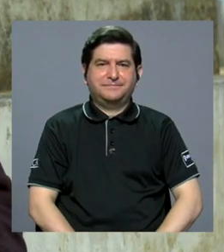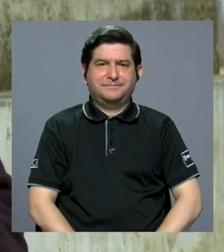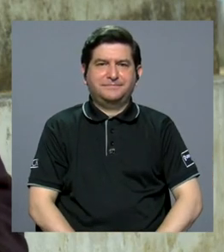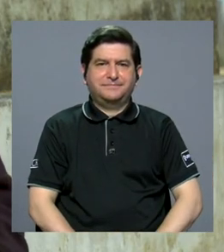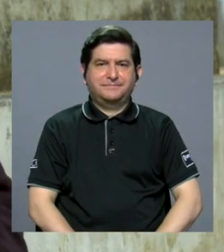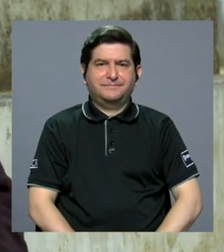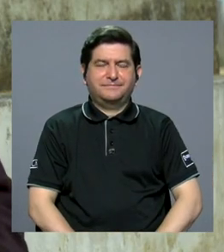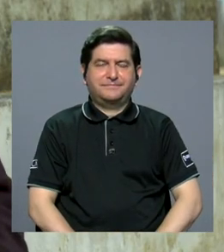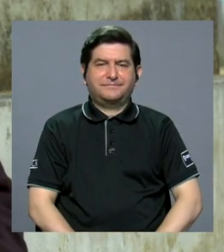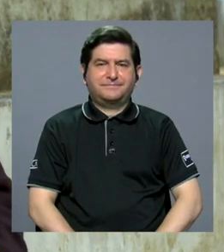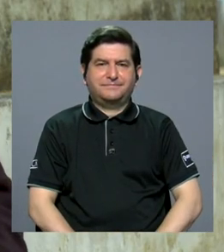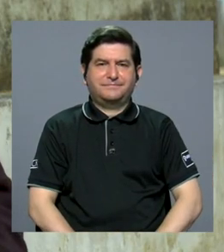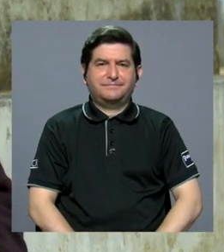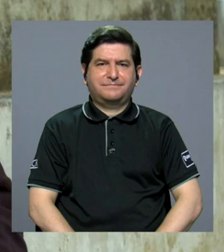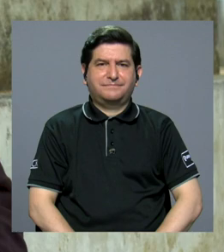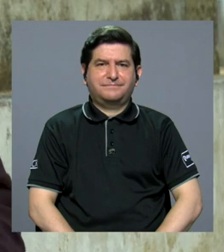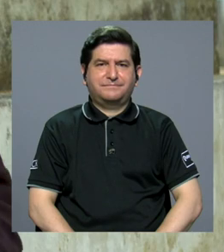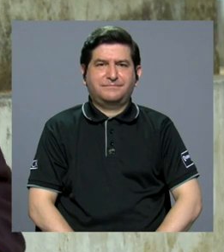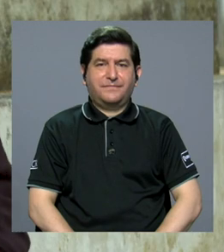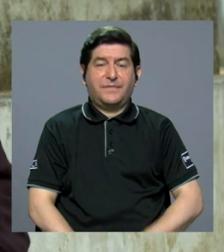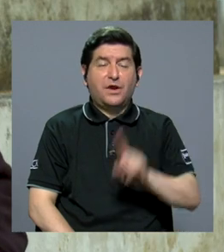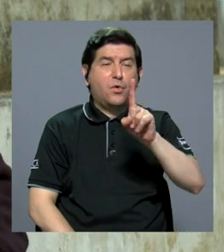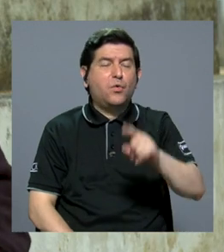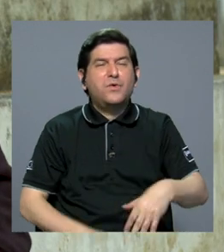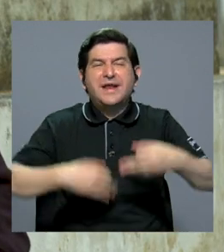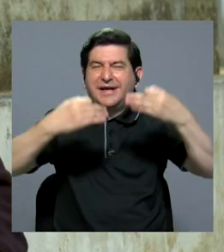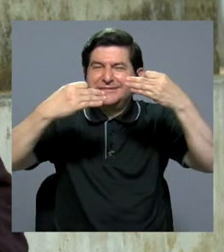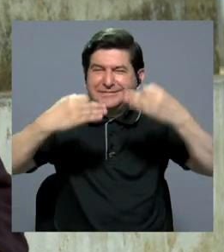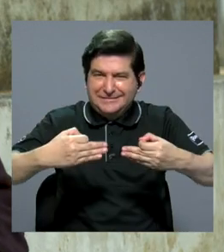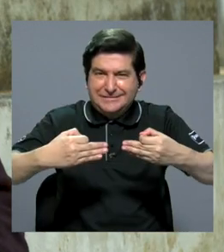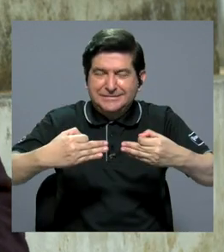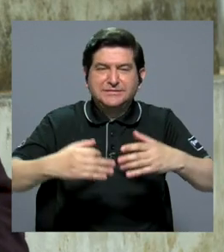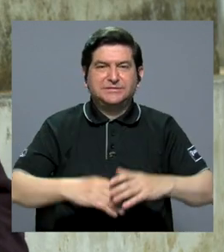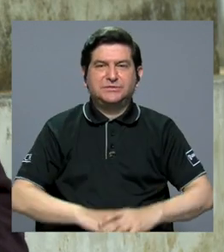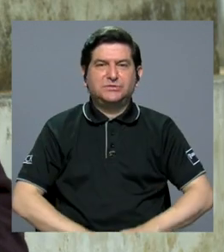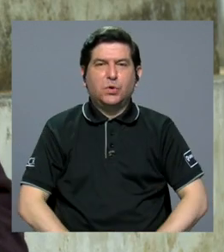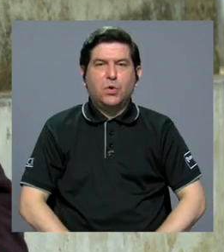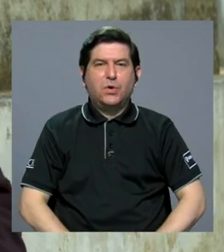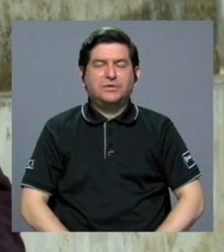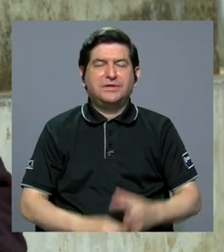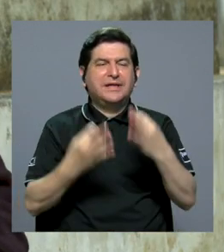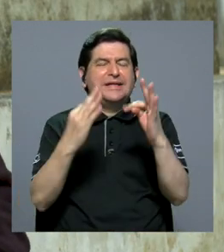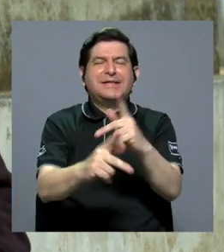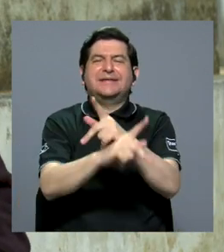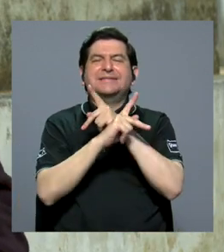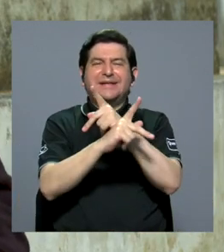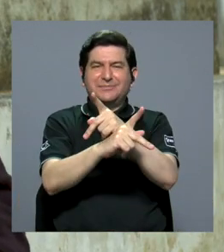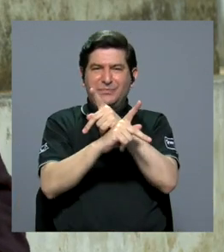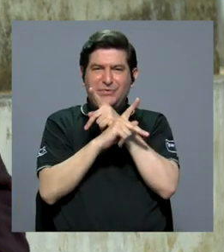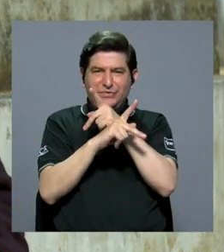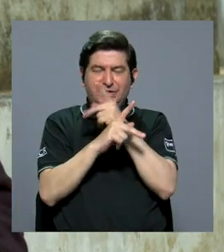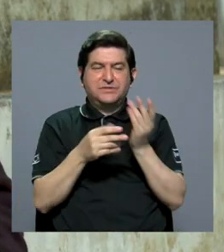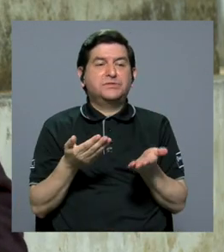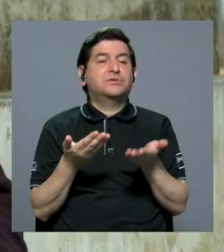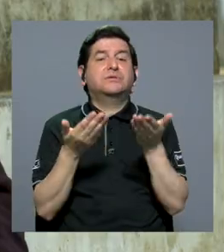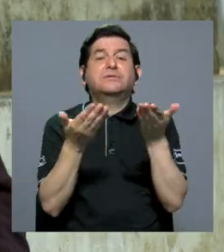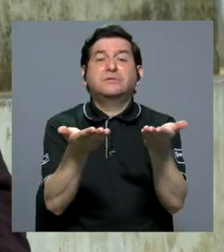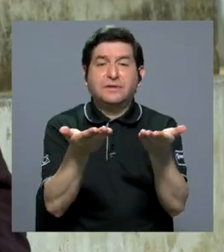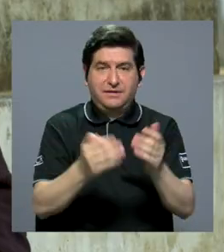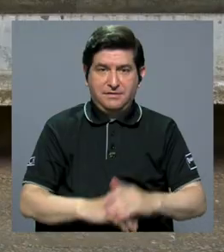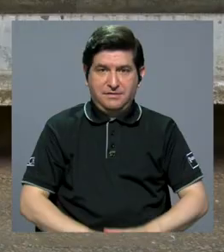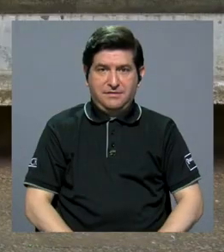¿verdad? Entonces, es una medida, digamos, de protección, por así